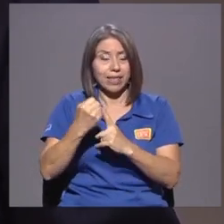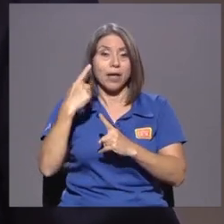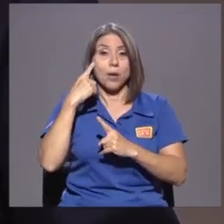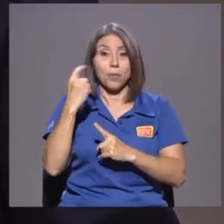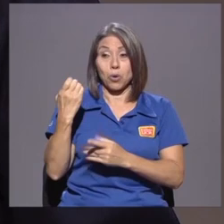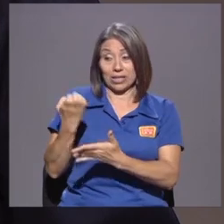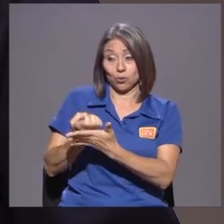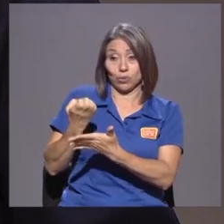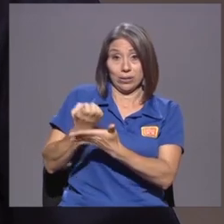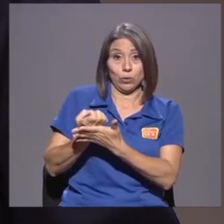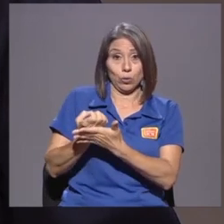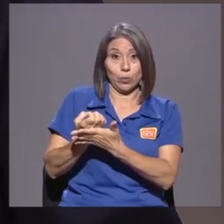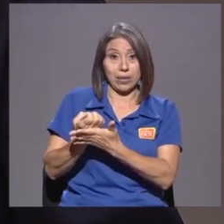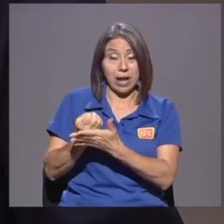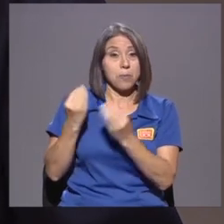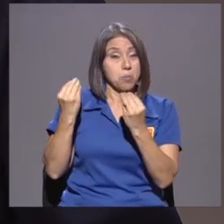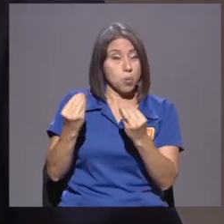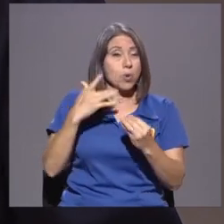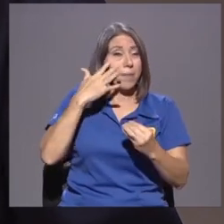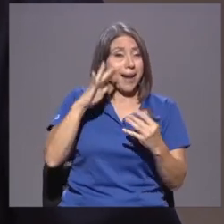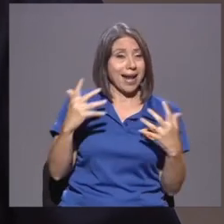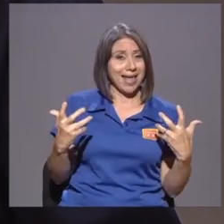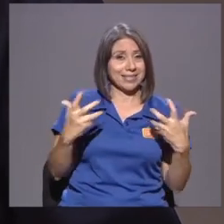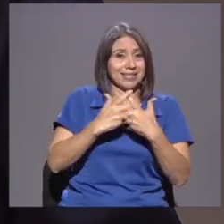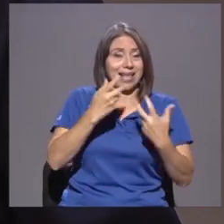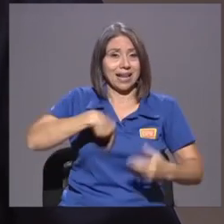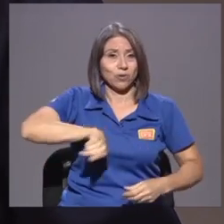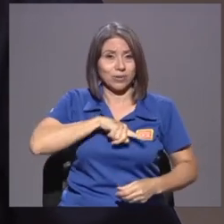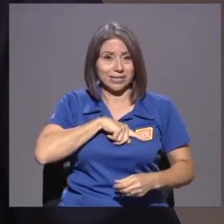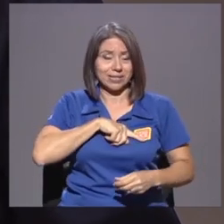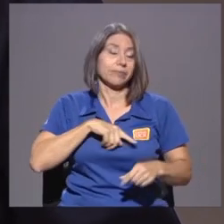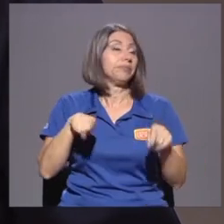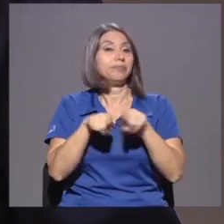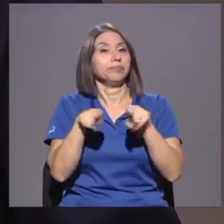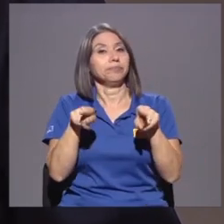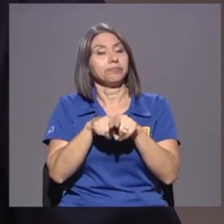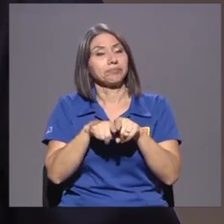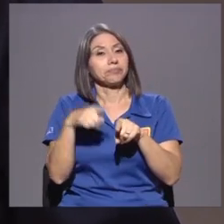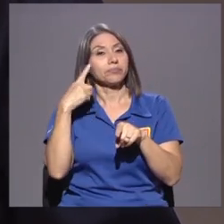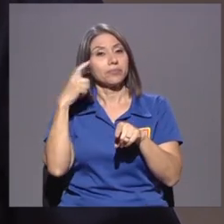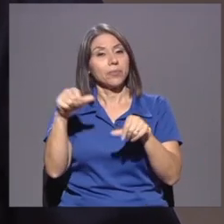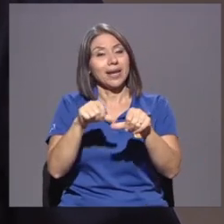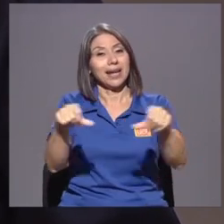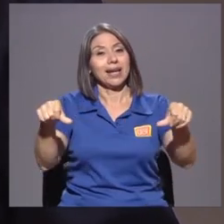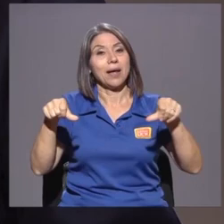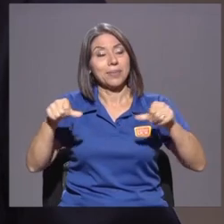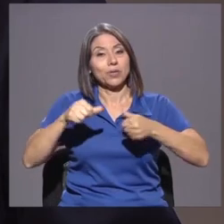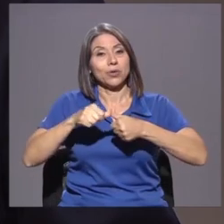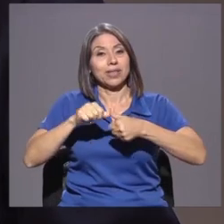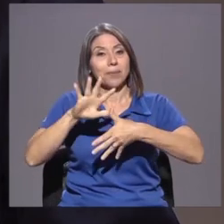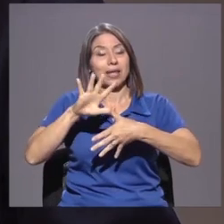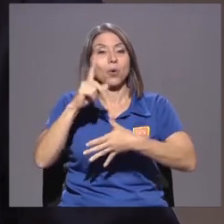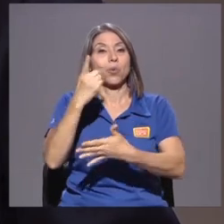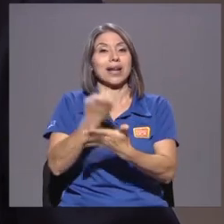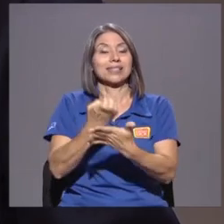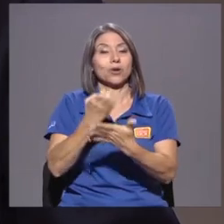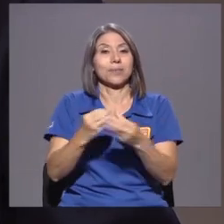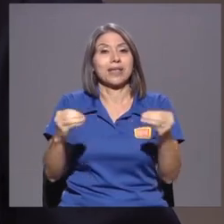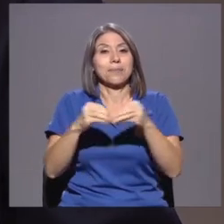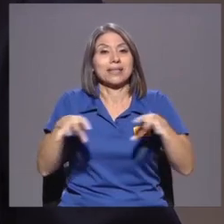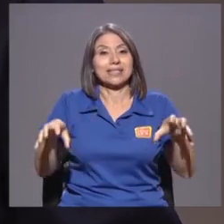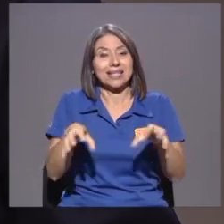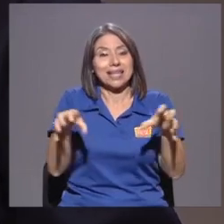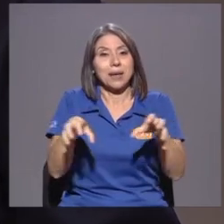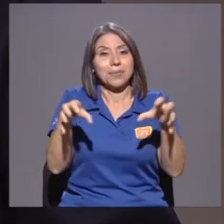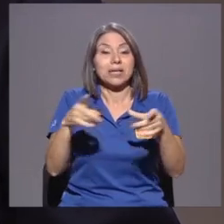complementaria de la nuestra y porque en el ámbito interamericano es una de las economías más dinámicas entonces